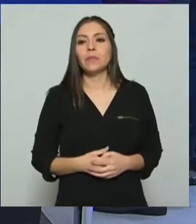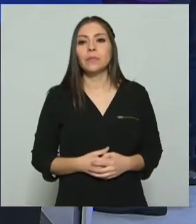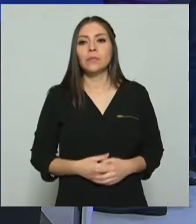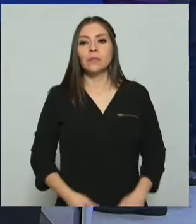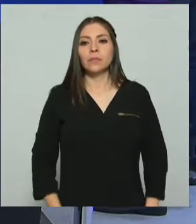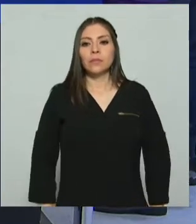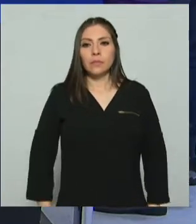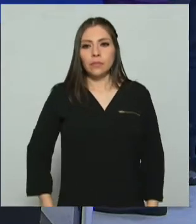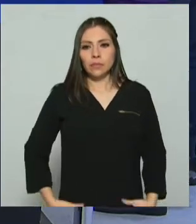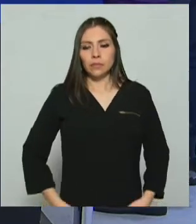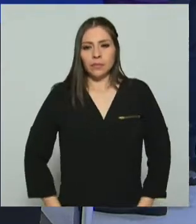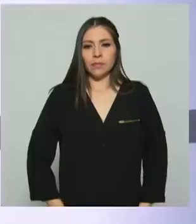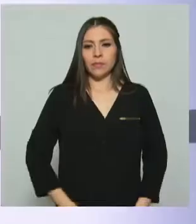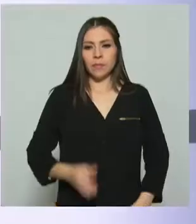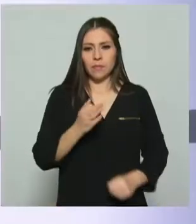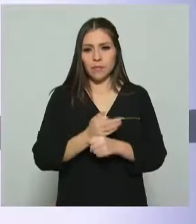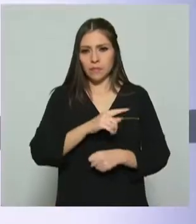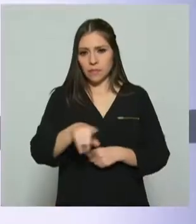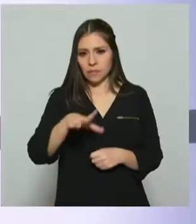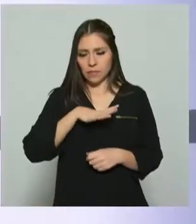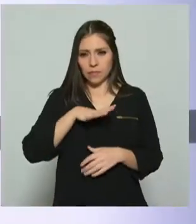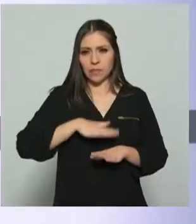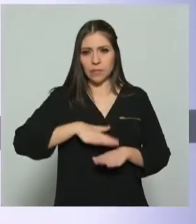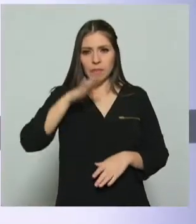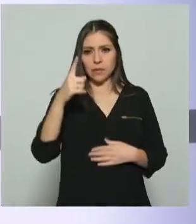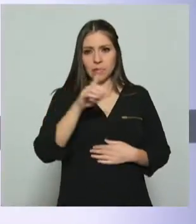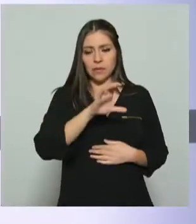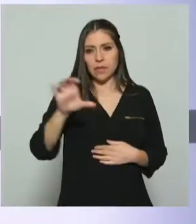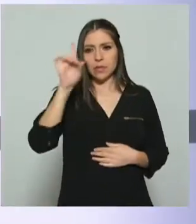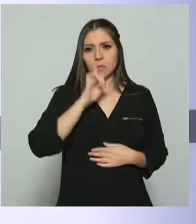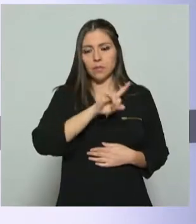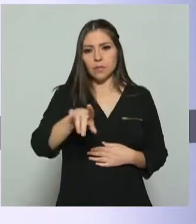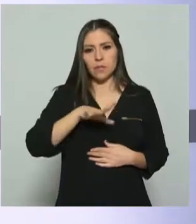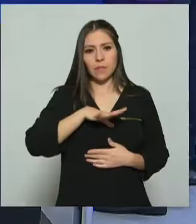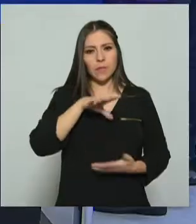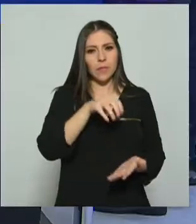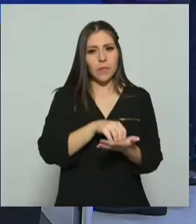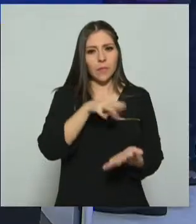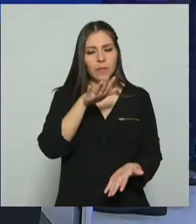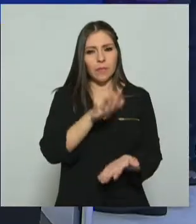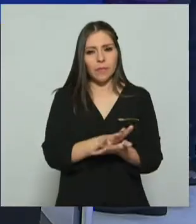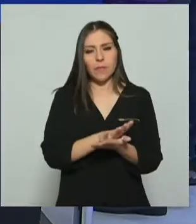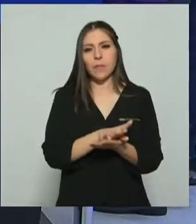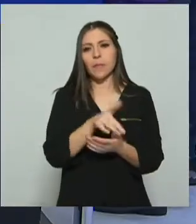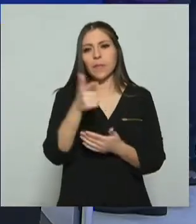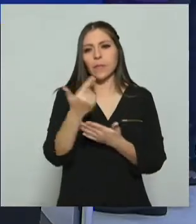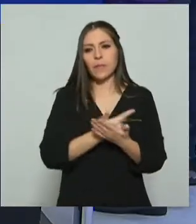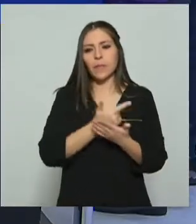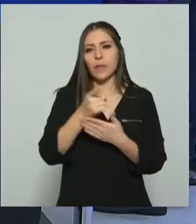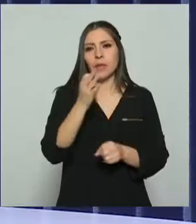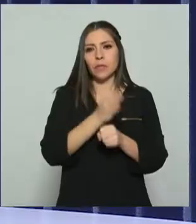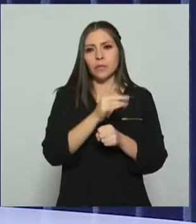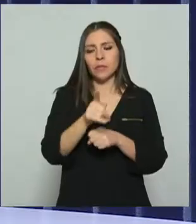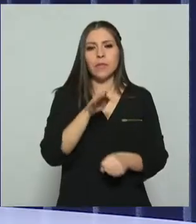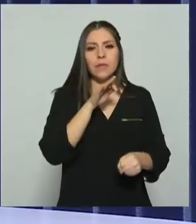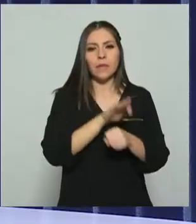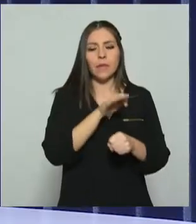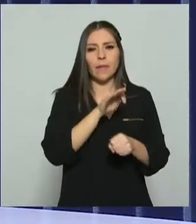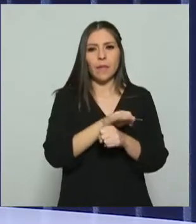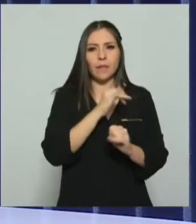Ustedes tienen un registro en el Frente Nacional para la Sororidad y además tú perteneces a las Defensoras